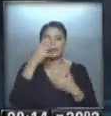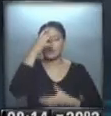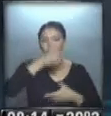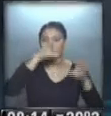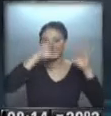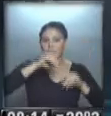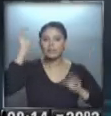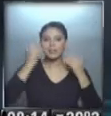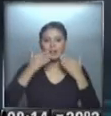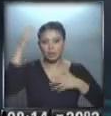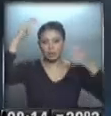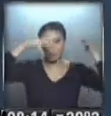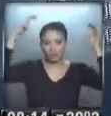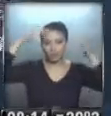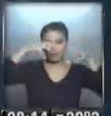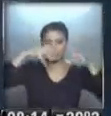registran en el lugar